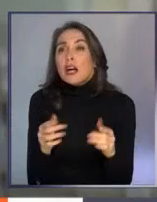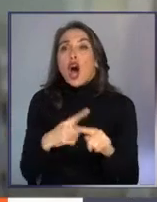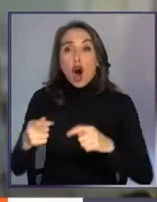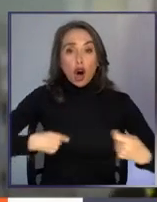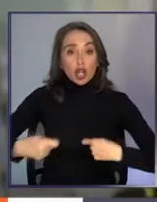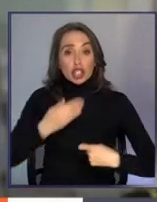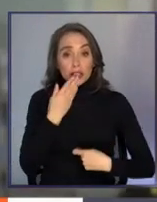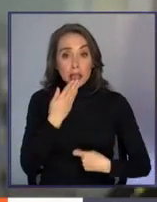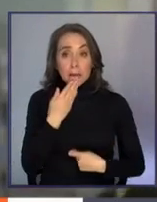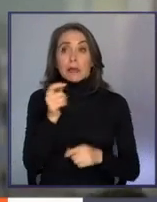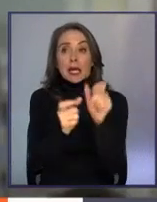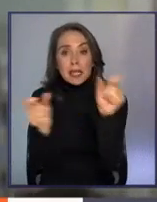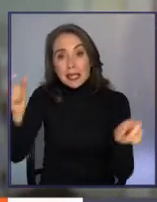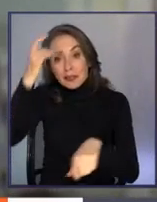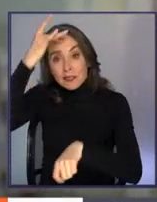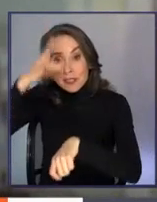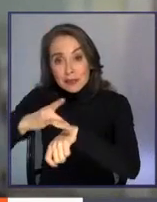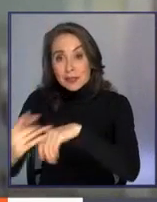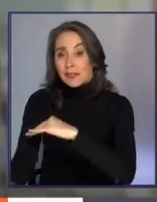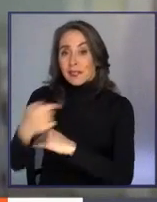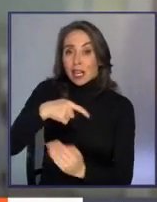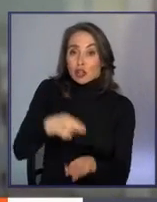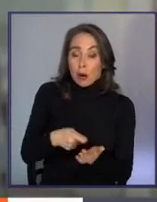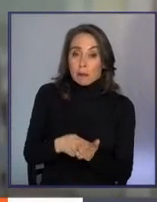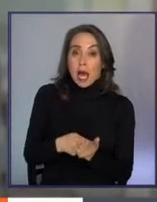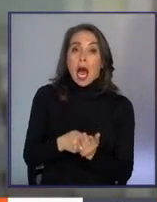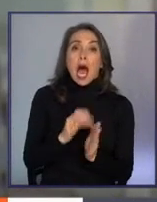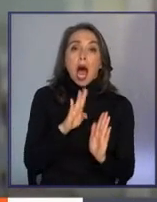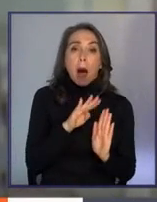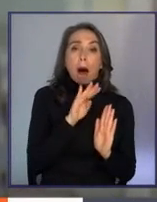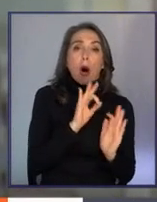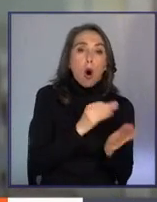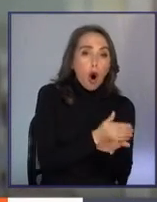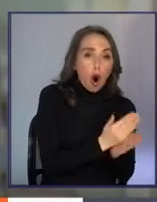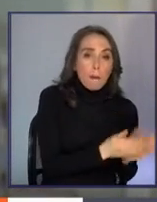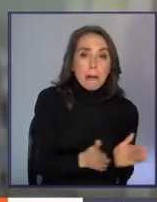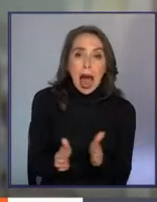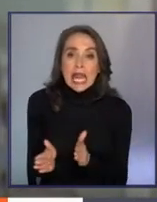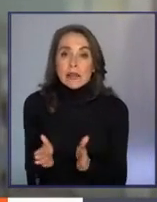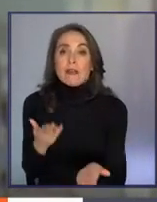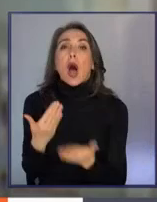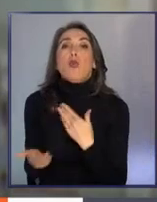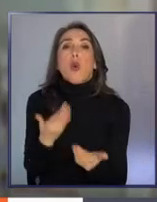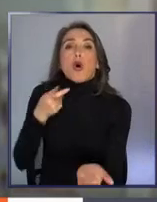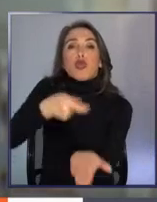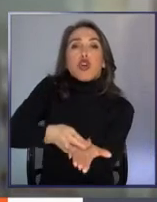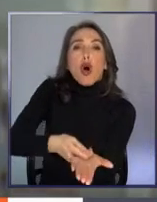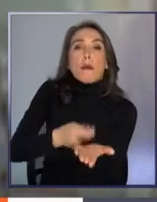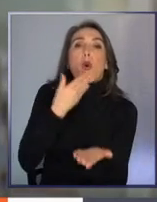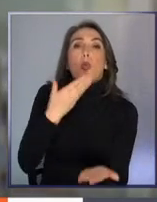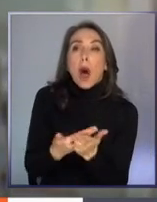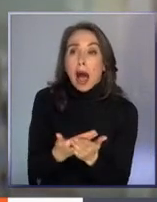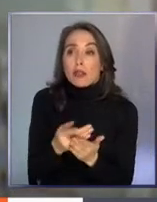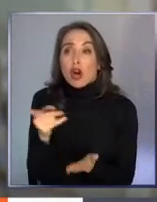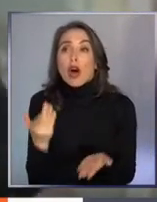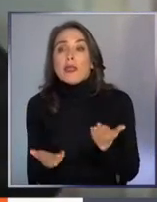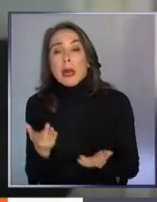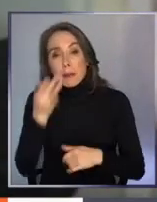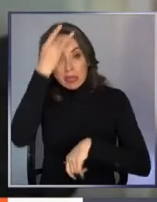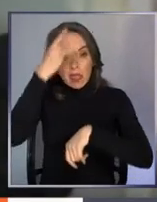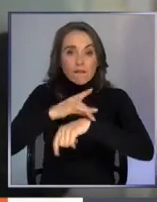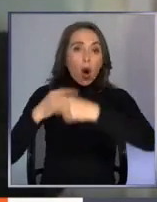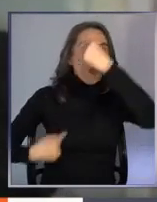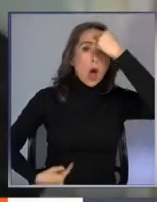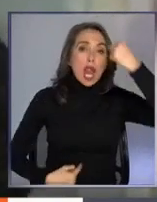Lo que hacen los pacientes más bien es programar sus compras y lo que están buscando en realidad es, dependiendo de su patología y